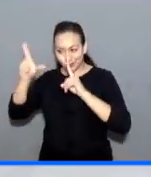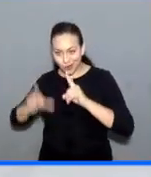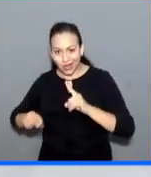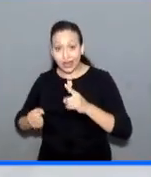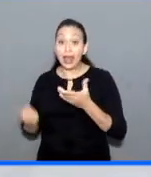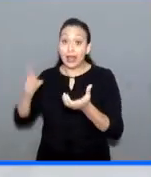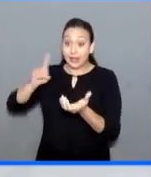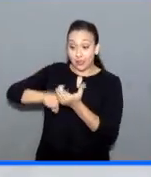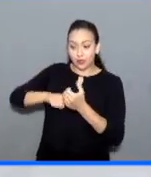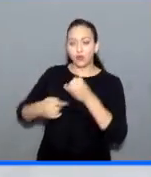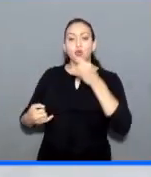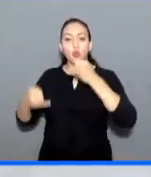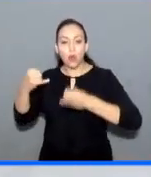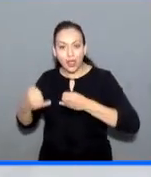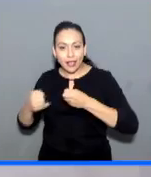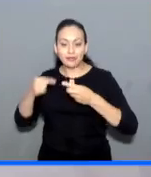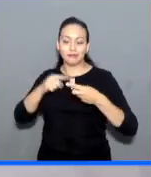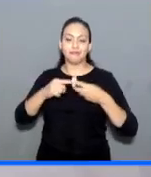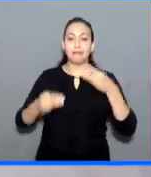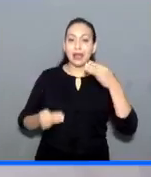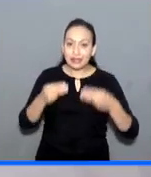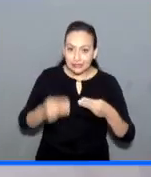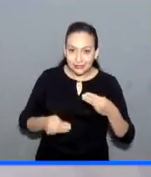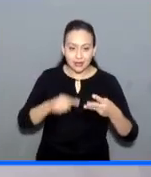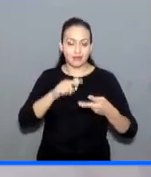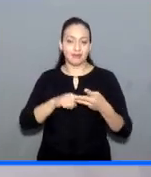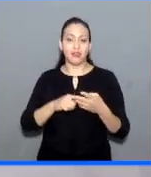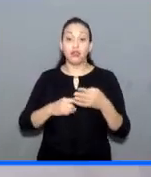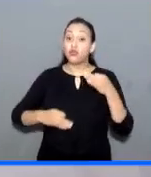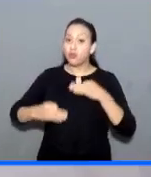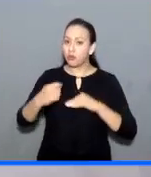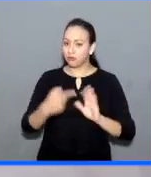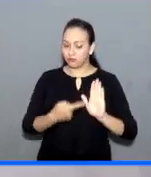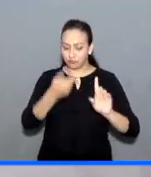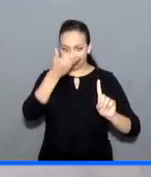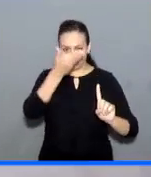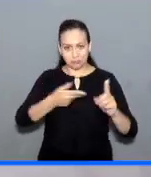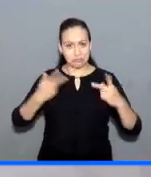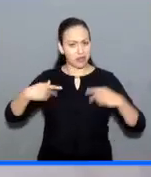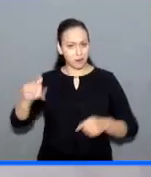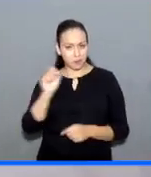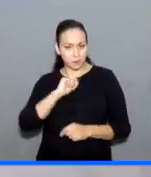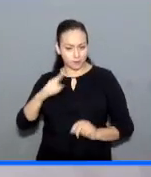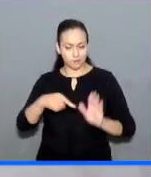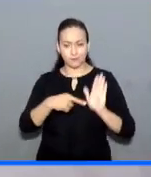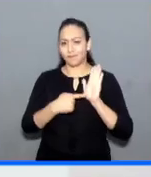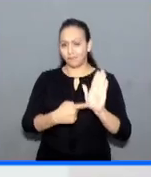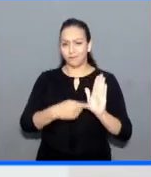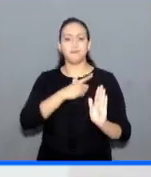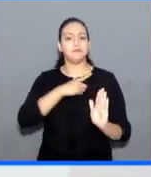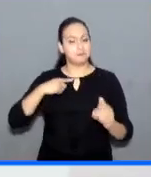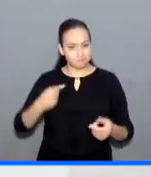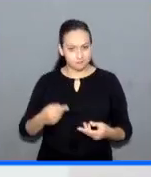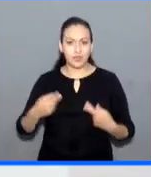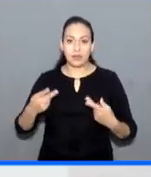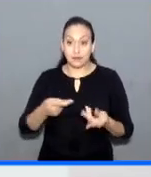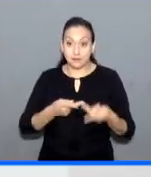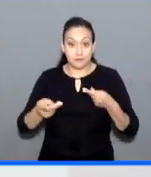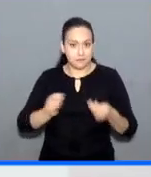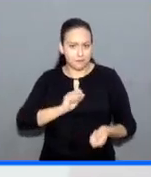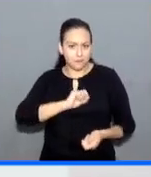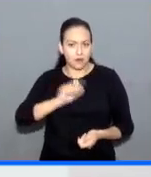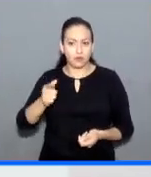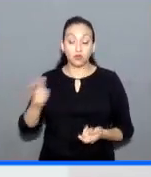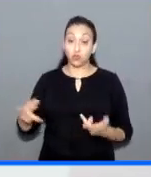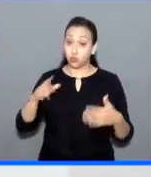magistrados, tienen que ir demostrando su solidez, tienen una responsabilidad histórica muy grande y tienen